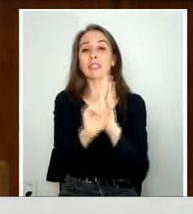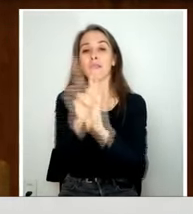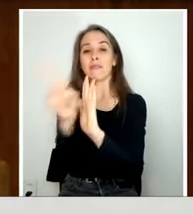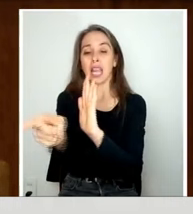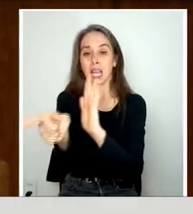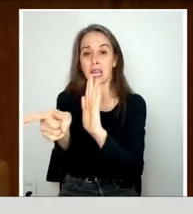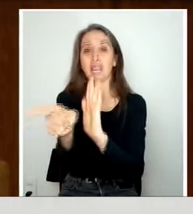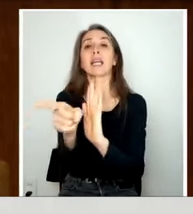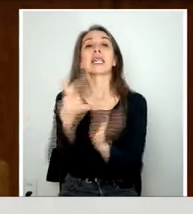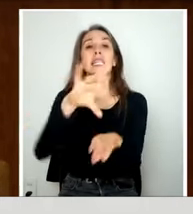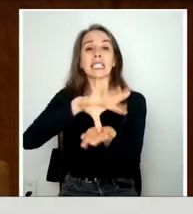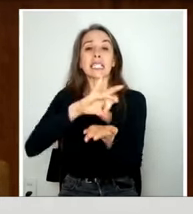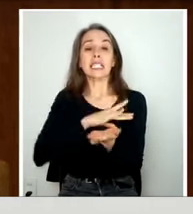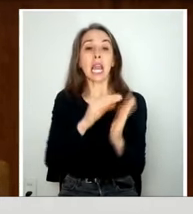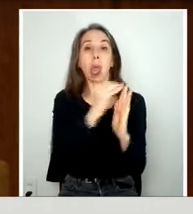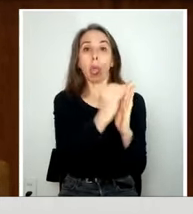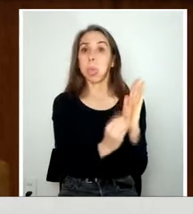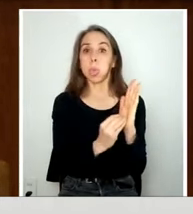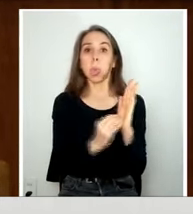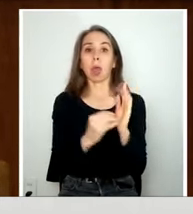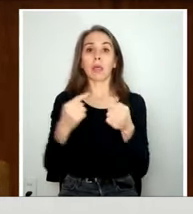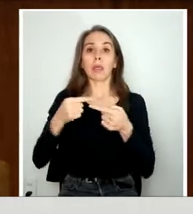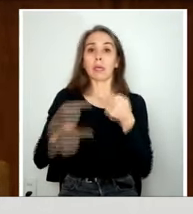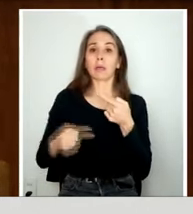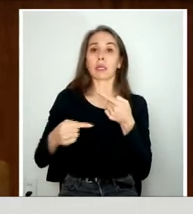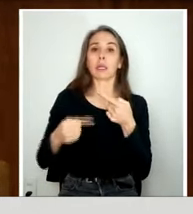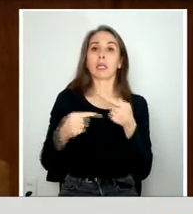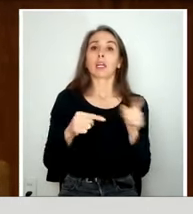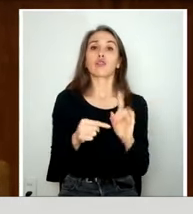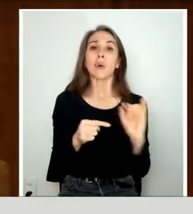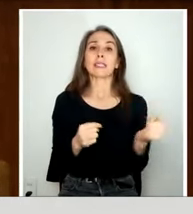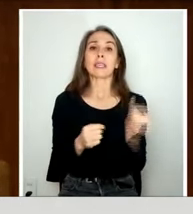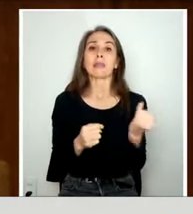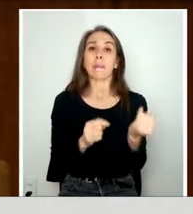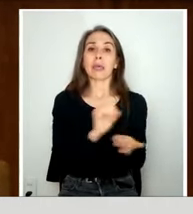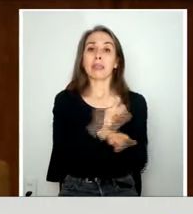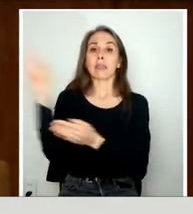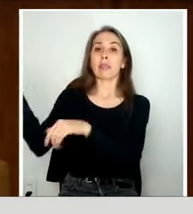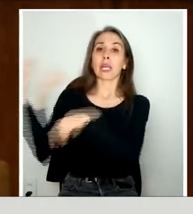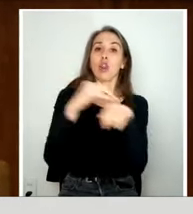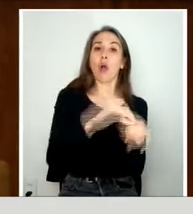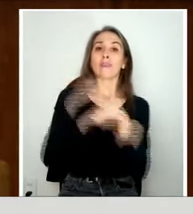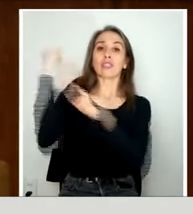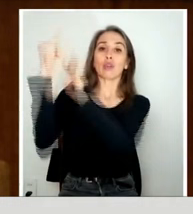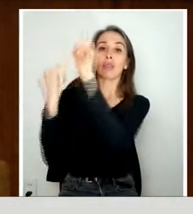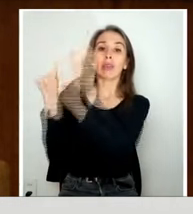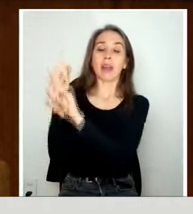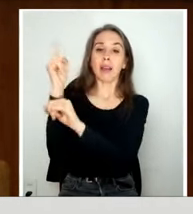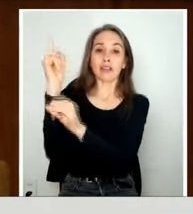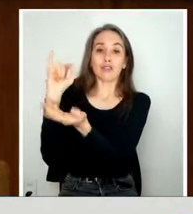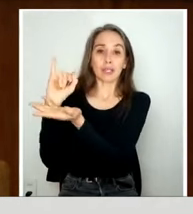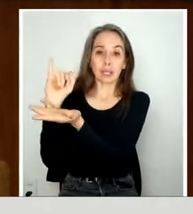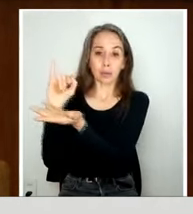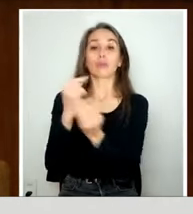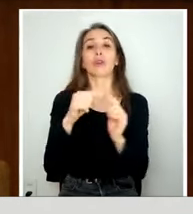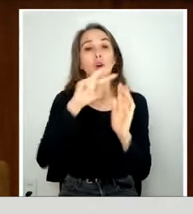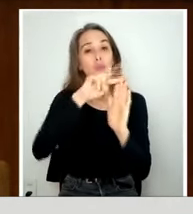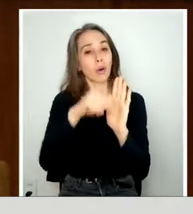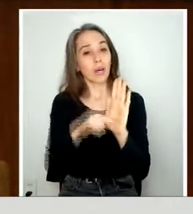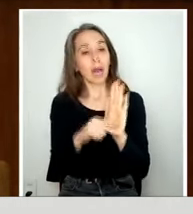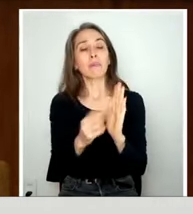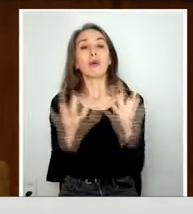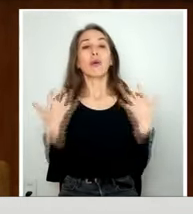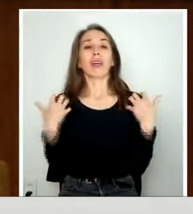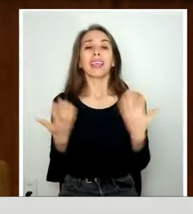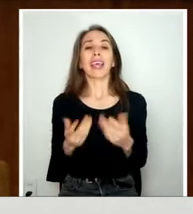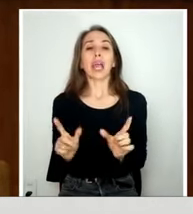superará la no conformidad crítica en materia de Independencia el articulado permite soslayar otros reparos concernientes a facultades legales del actual Comisión